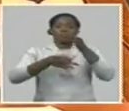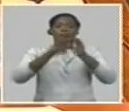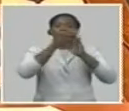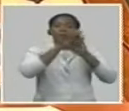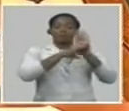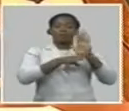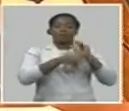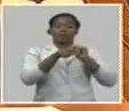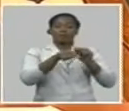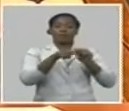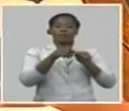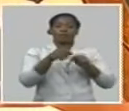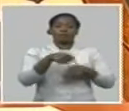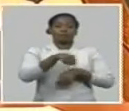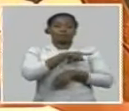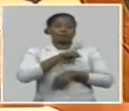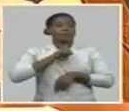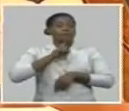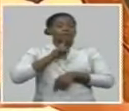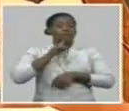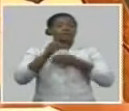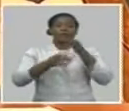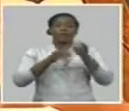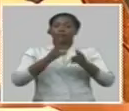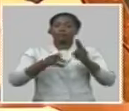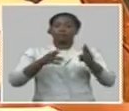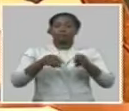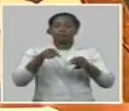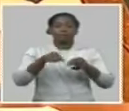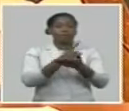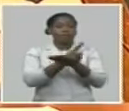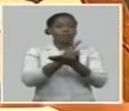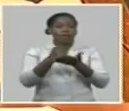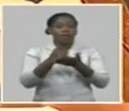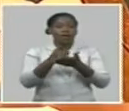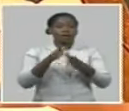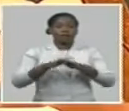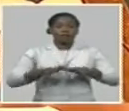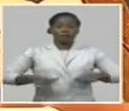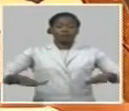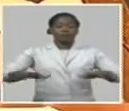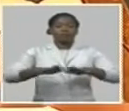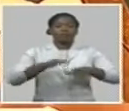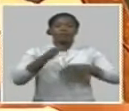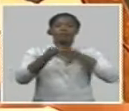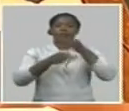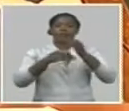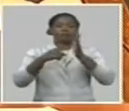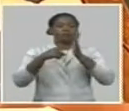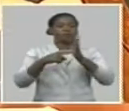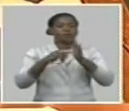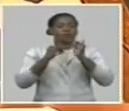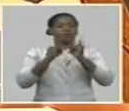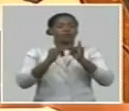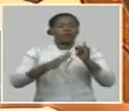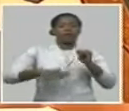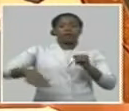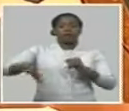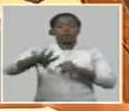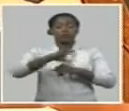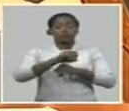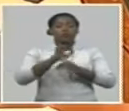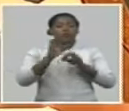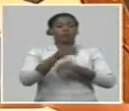adoptadas el pasado viernes durante toda esta semana nuestra mesa estaba dando información de primera mano con los ministros de nuestro